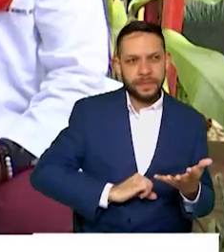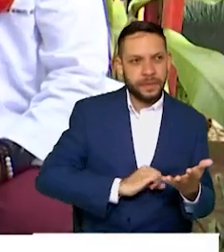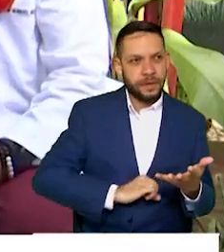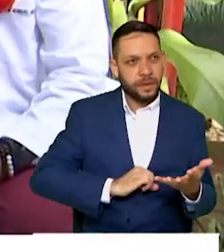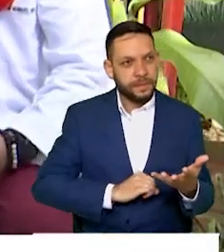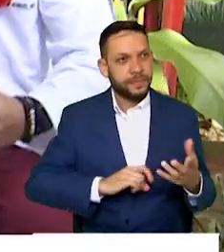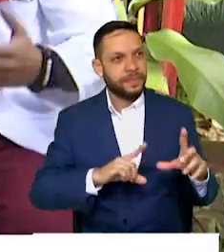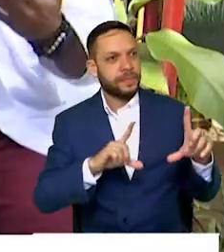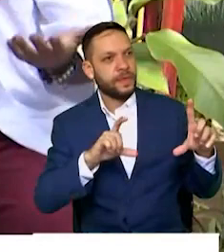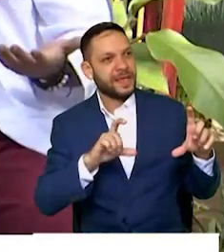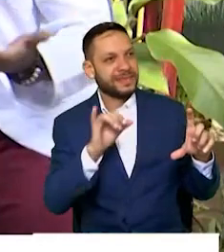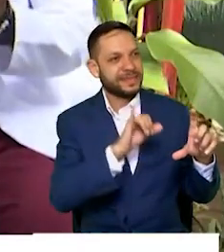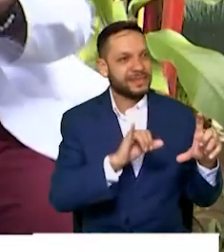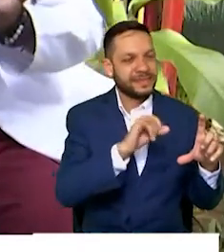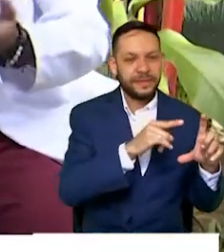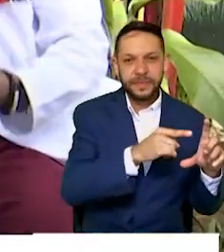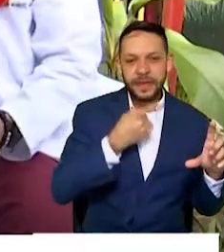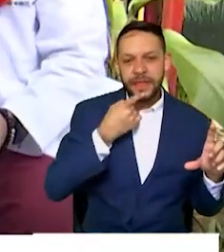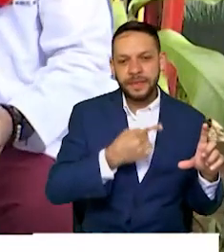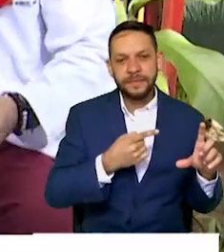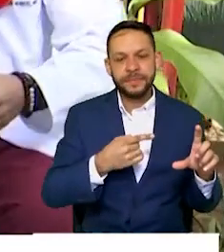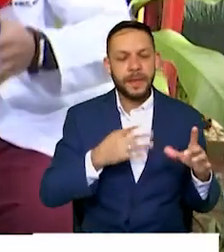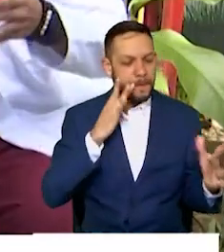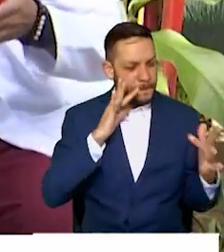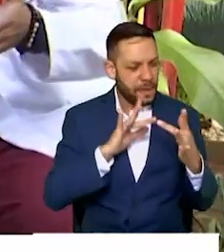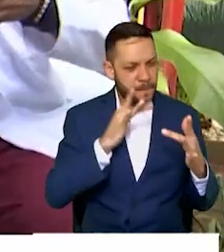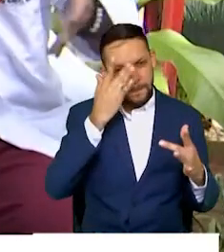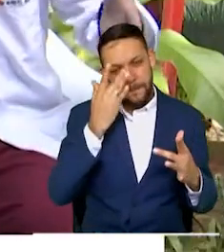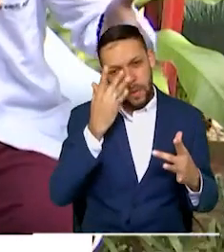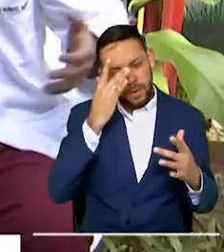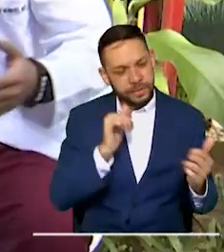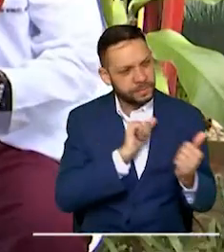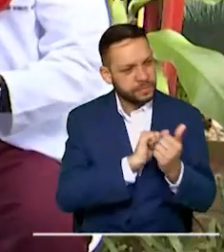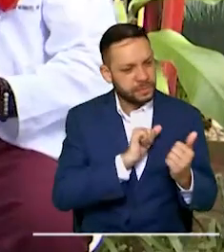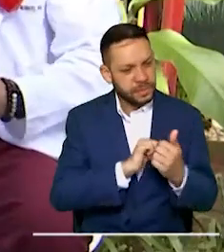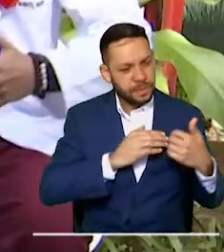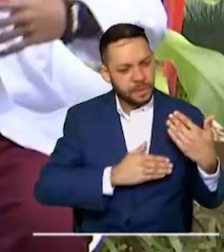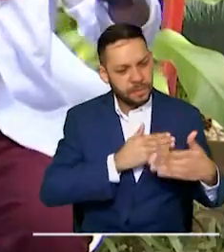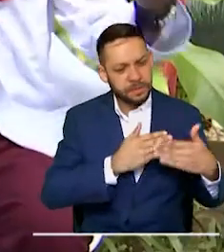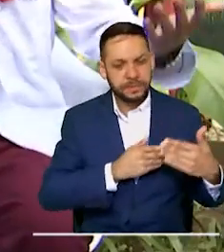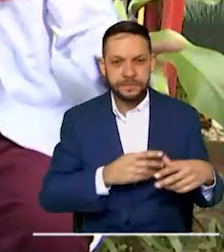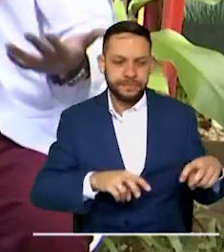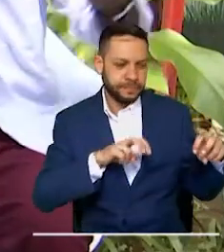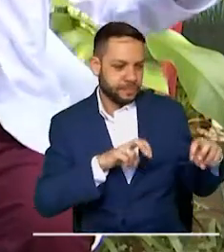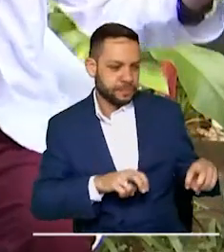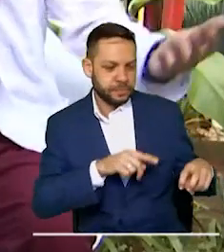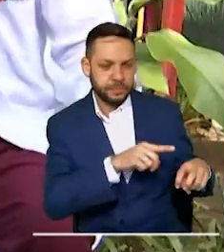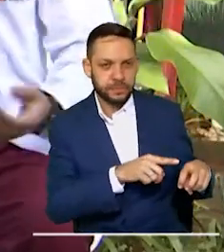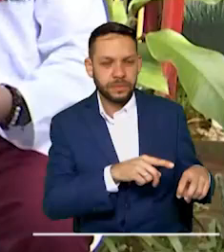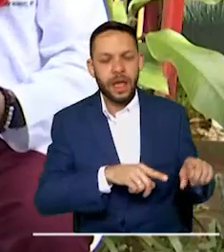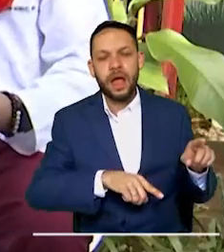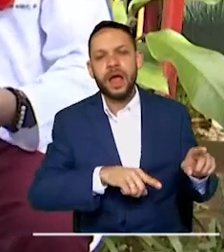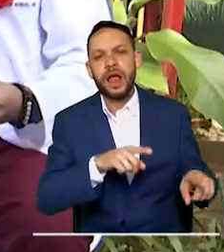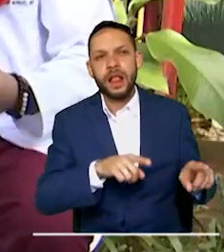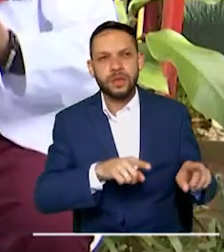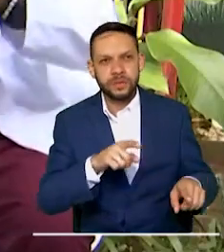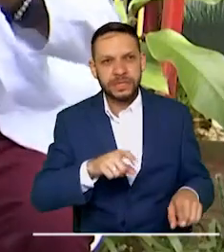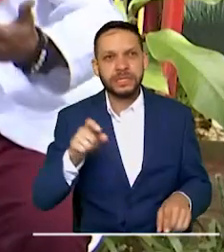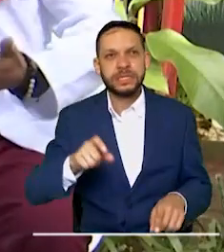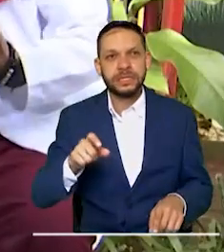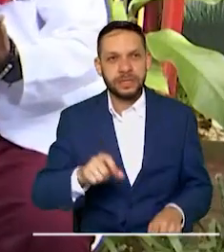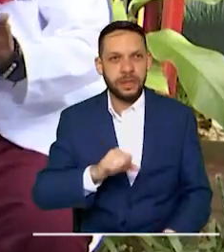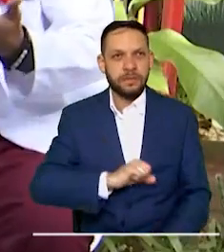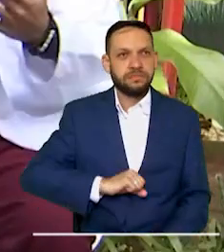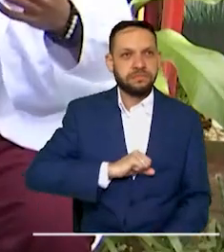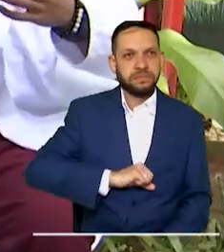imágenes diagnósticas. Y estoy con él precisamente porque en todo este proceso de enfermedad es muy frecuente que